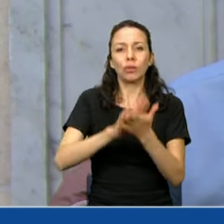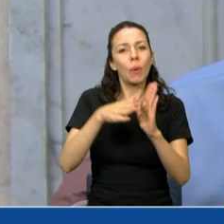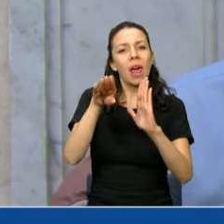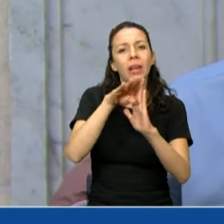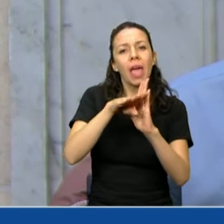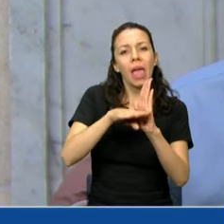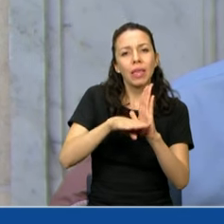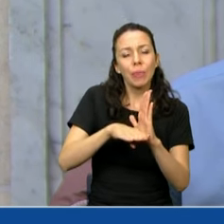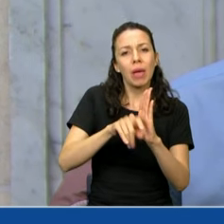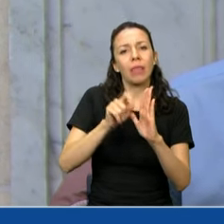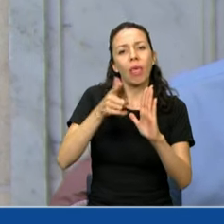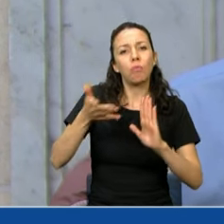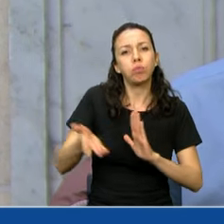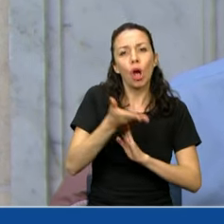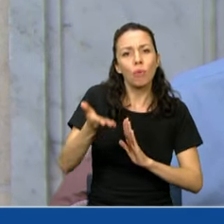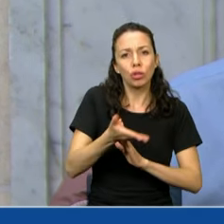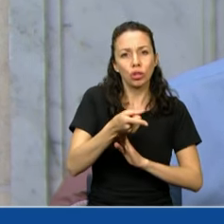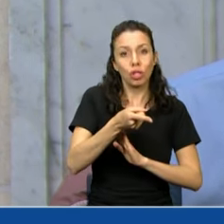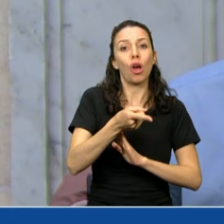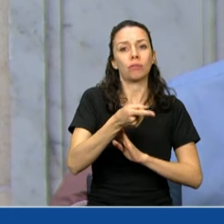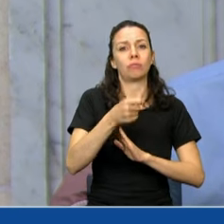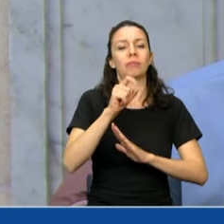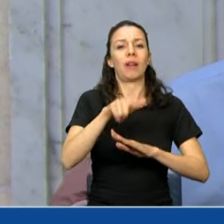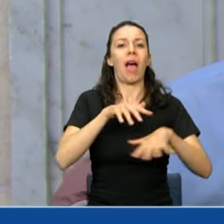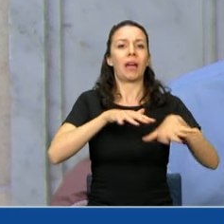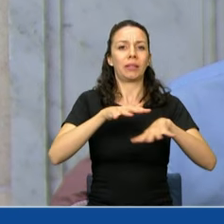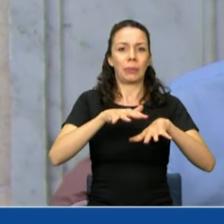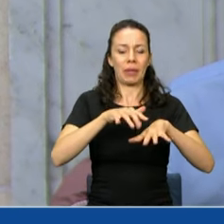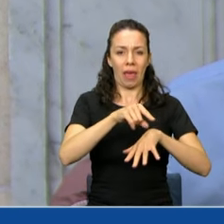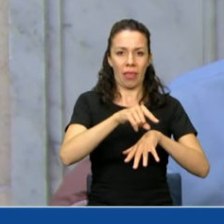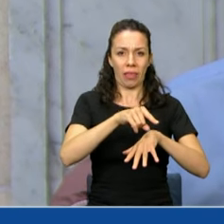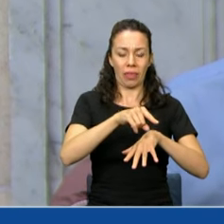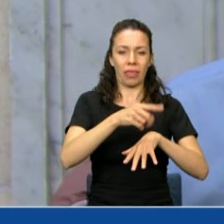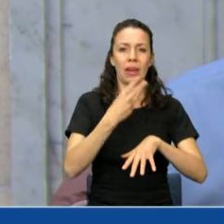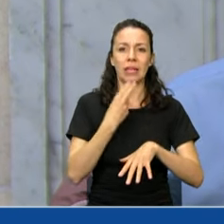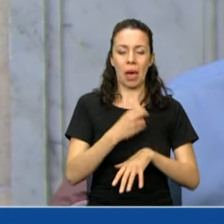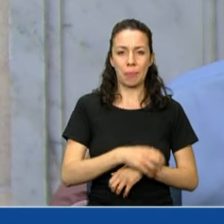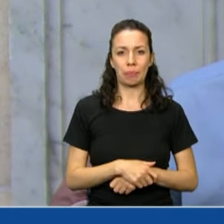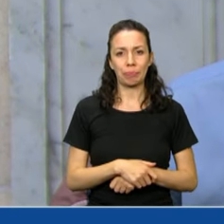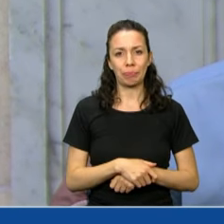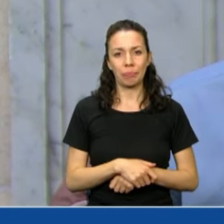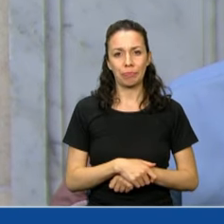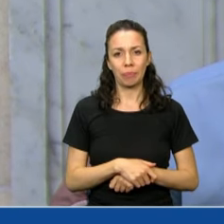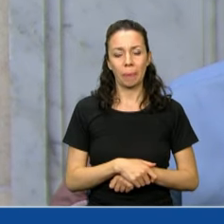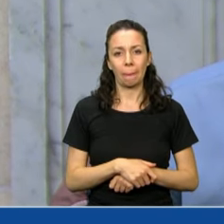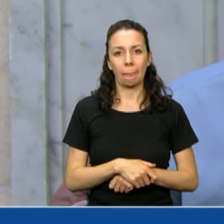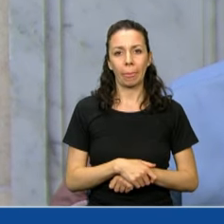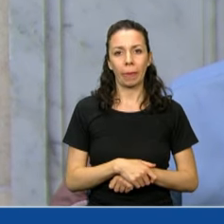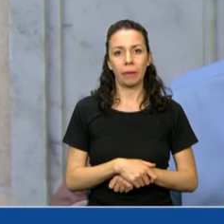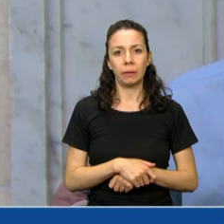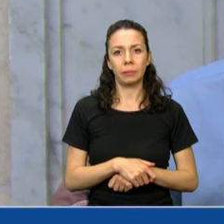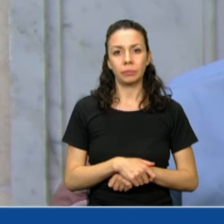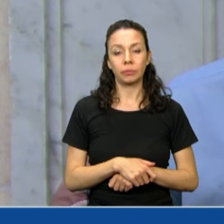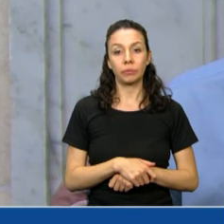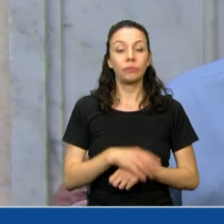promocional a esta a esta actividad en principio claramente